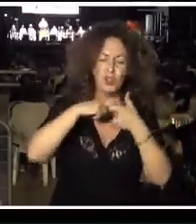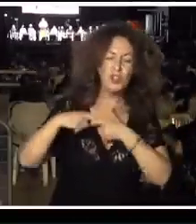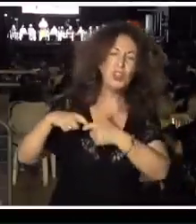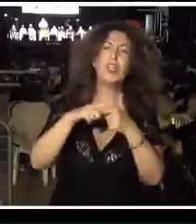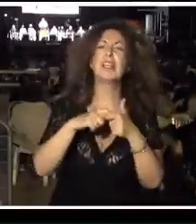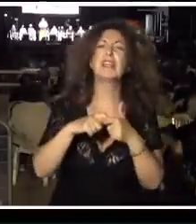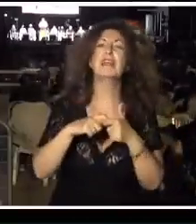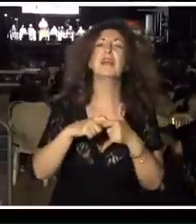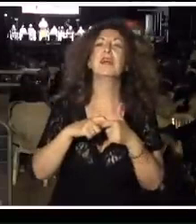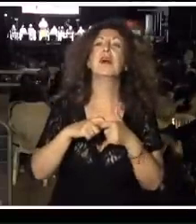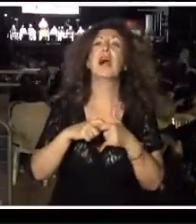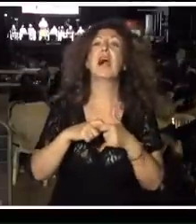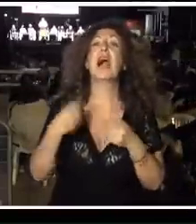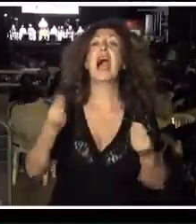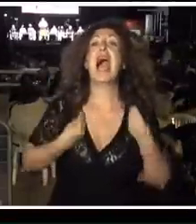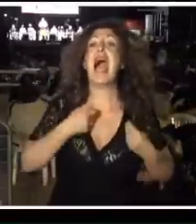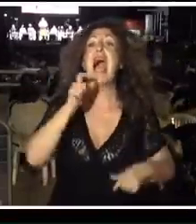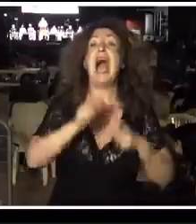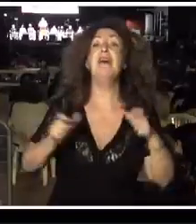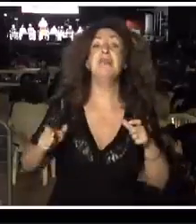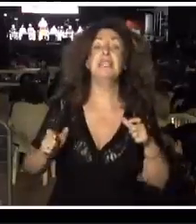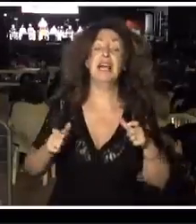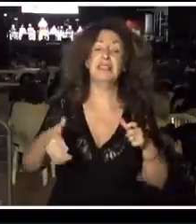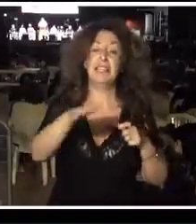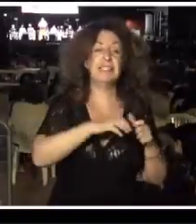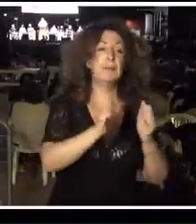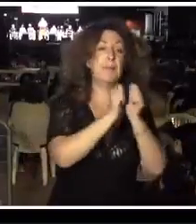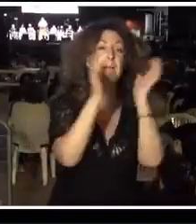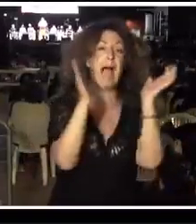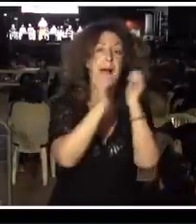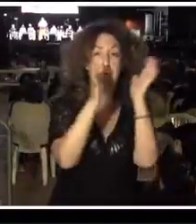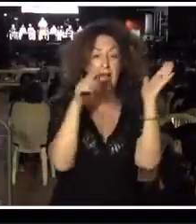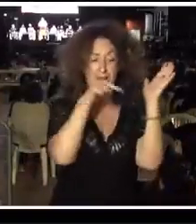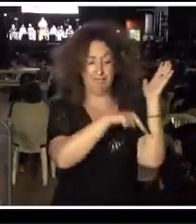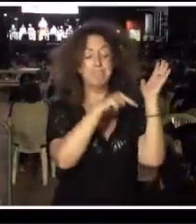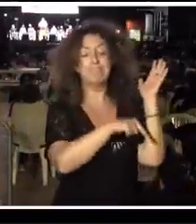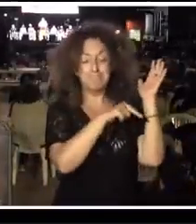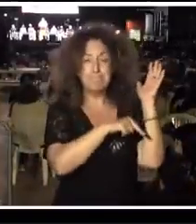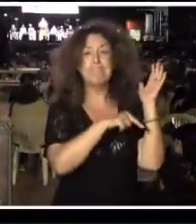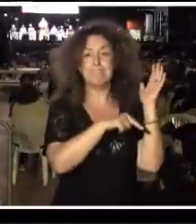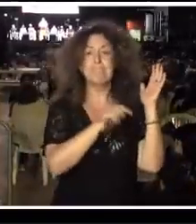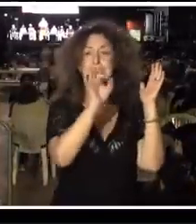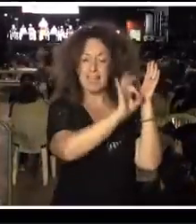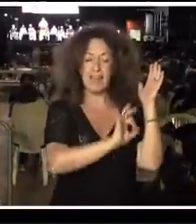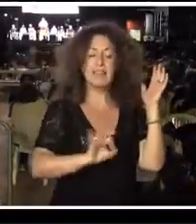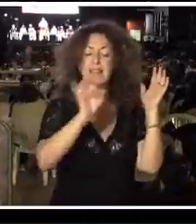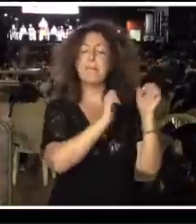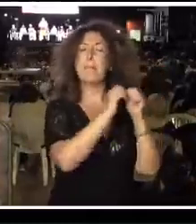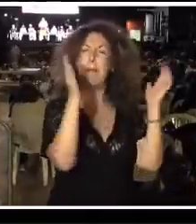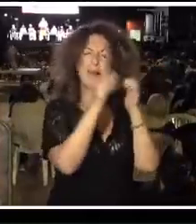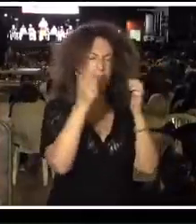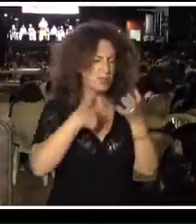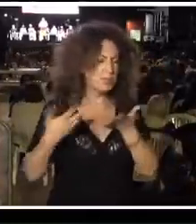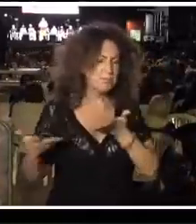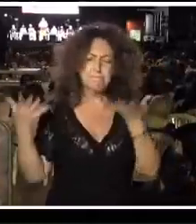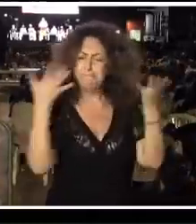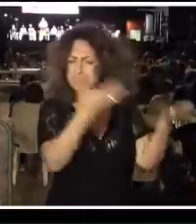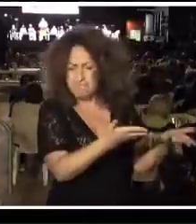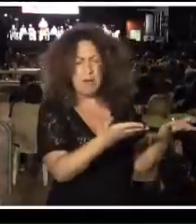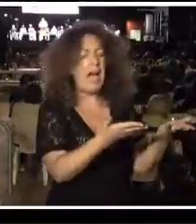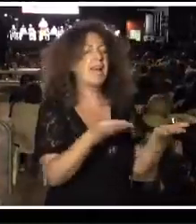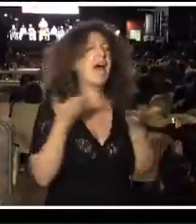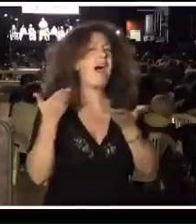habitantes de la isla de La Palma, poniendo a nuestro partido a su disposición para ayudar a paliar